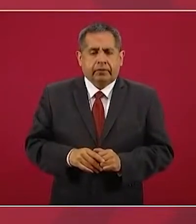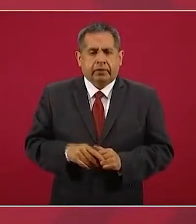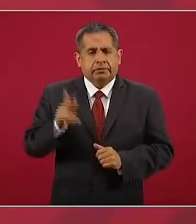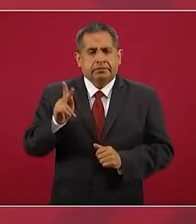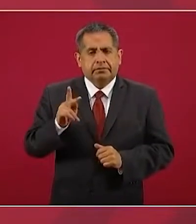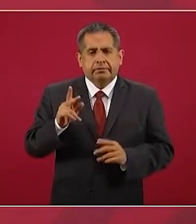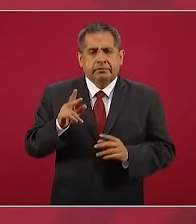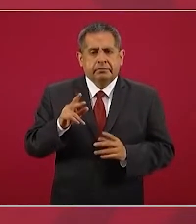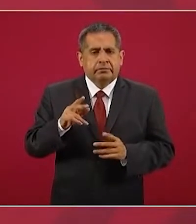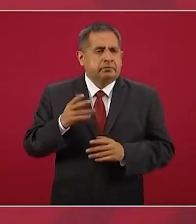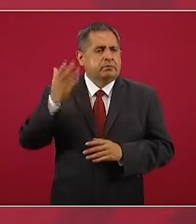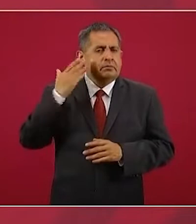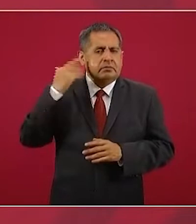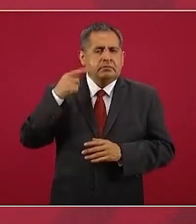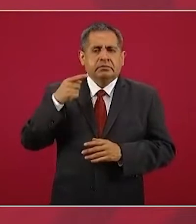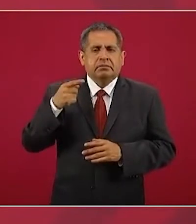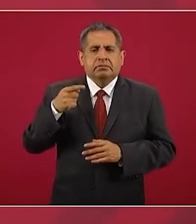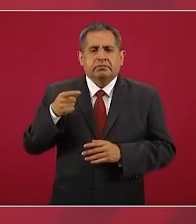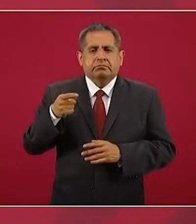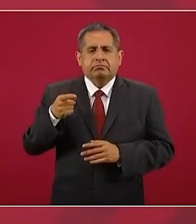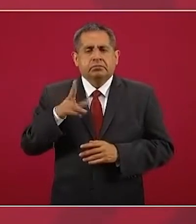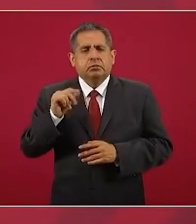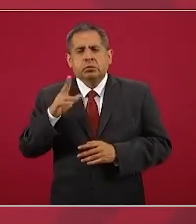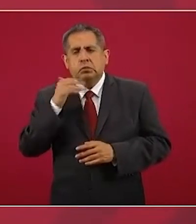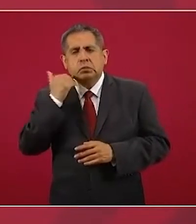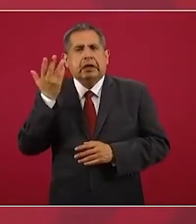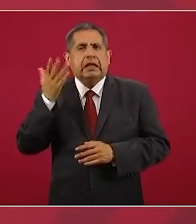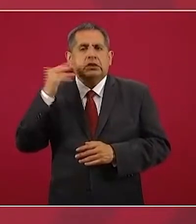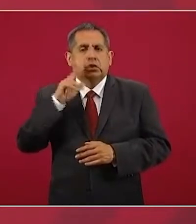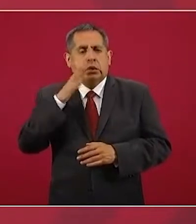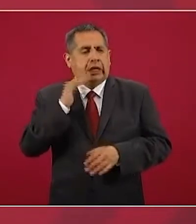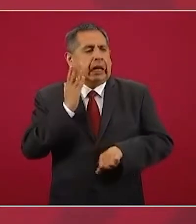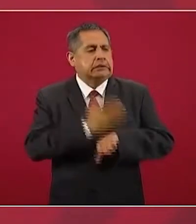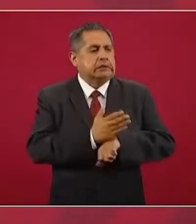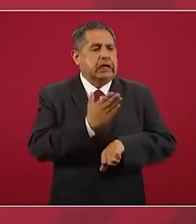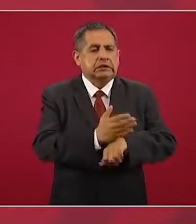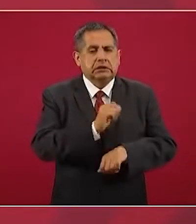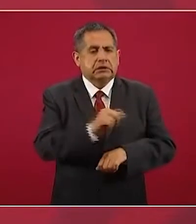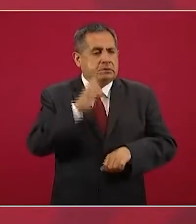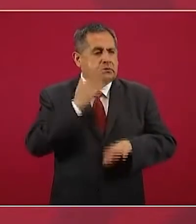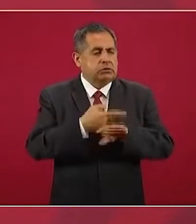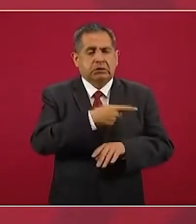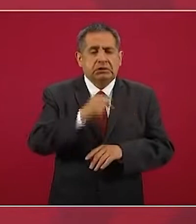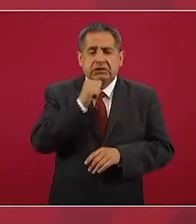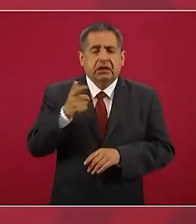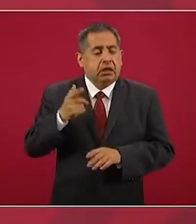no había voluntad para castigar a los responsables.